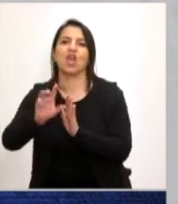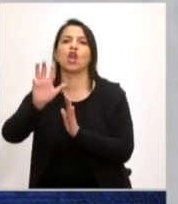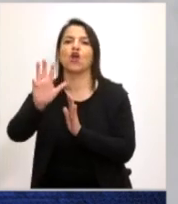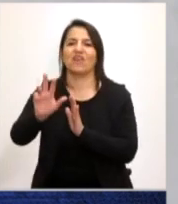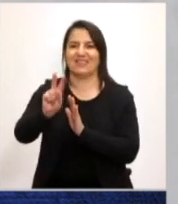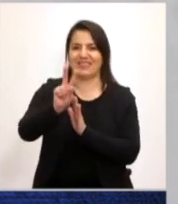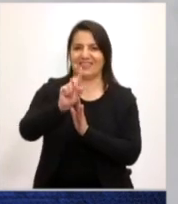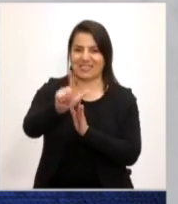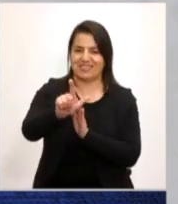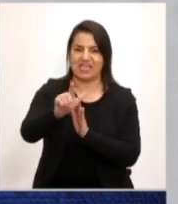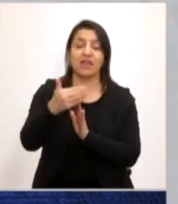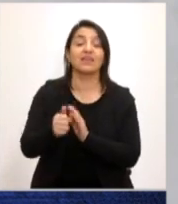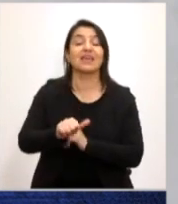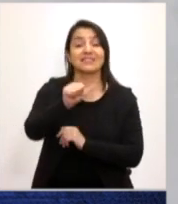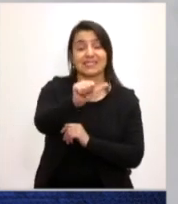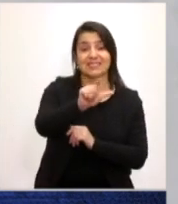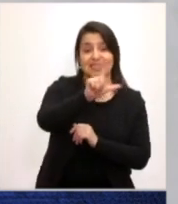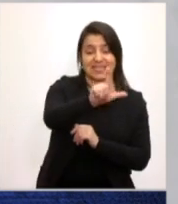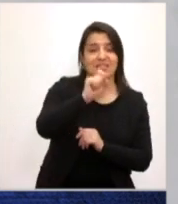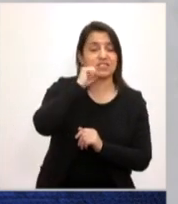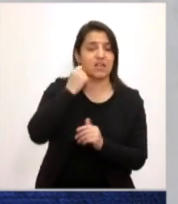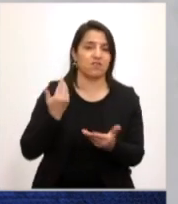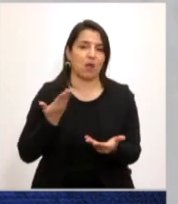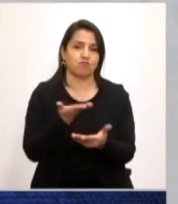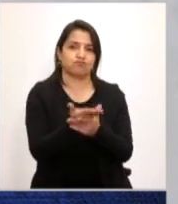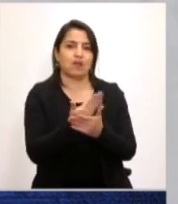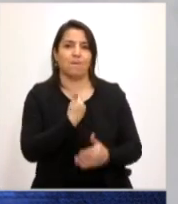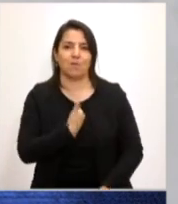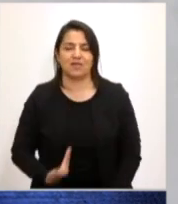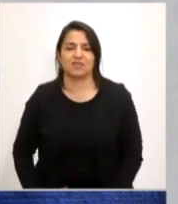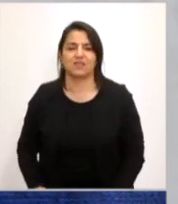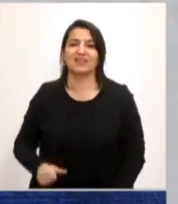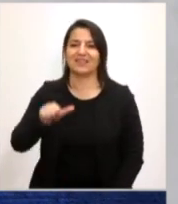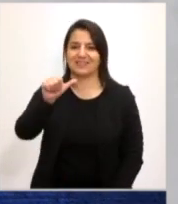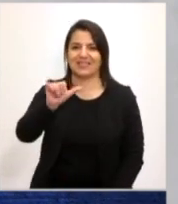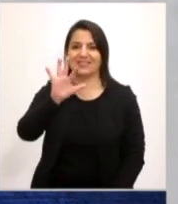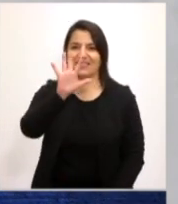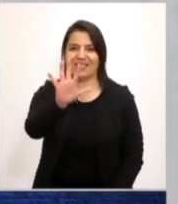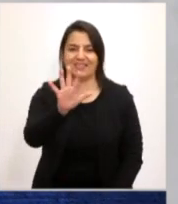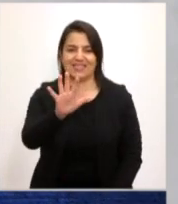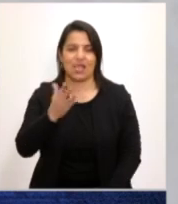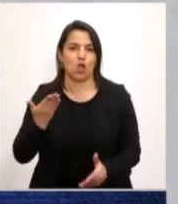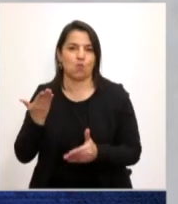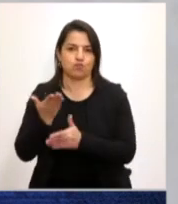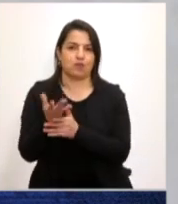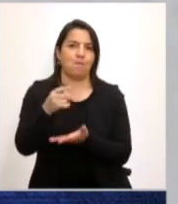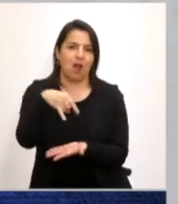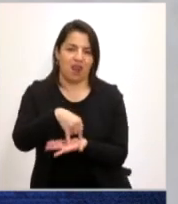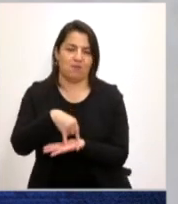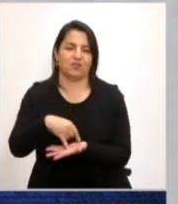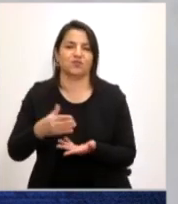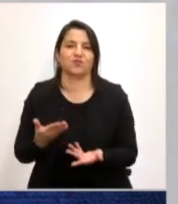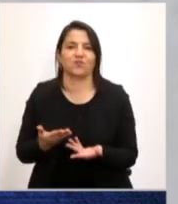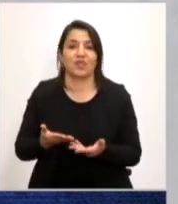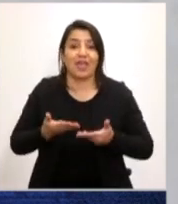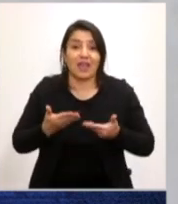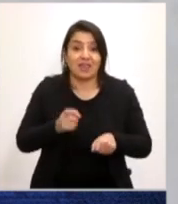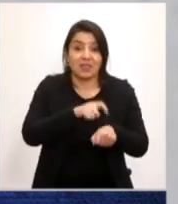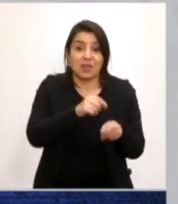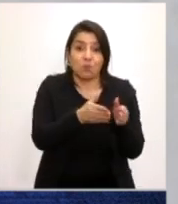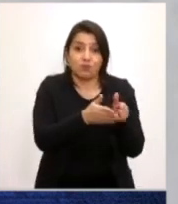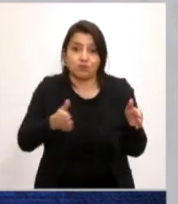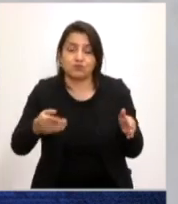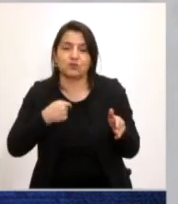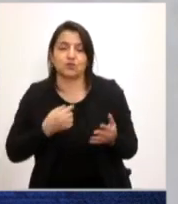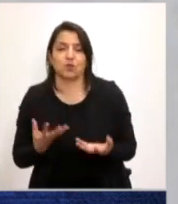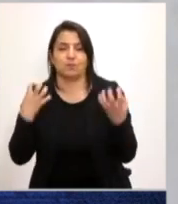ellos 67 corresponden a mensajes presidenciales y 65 a mociones parlamentarias. En este periodo han ingresado a